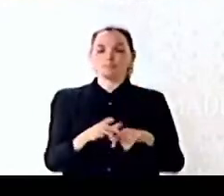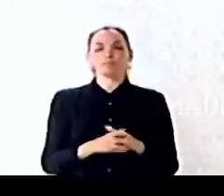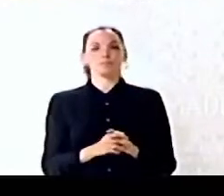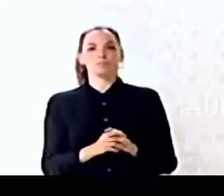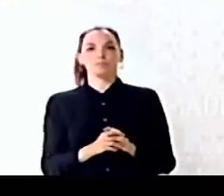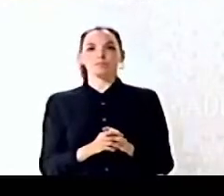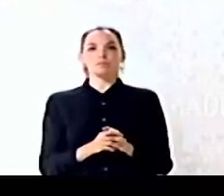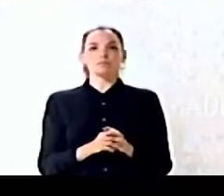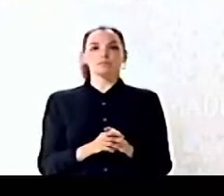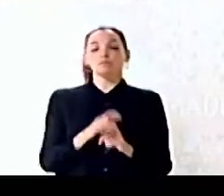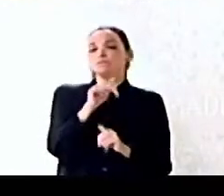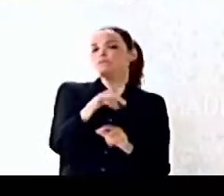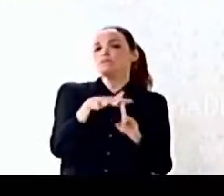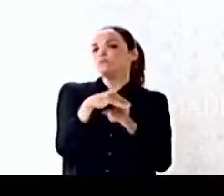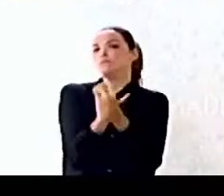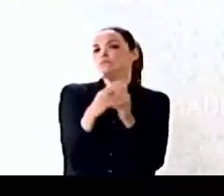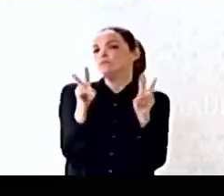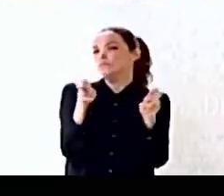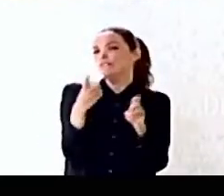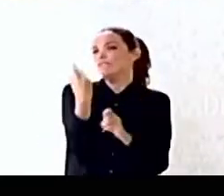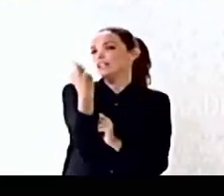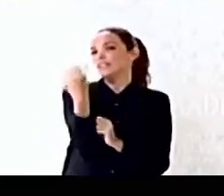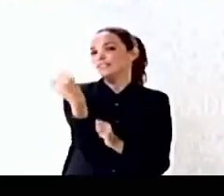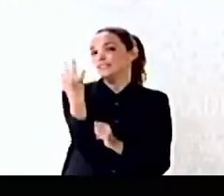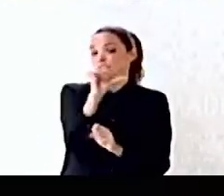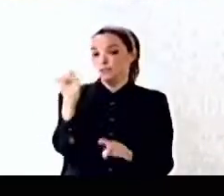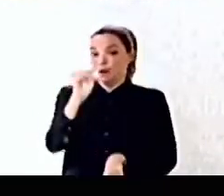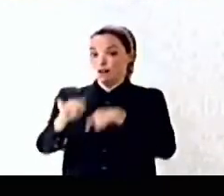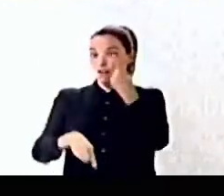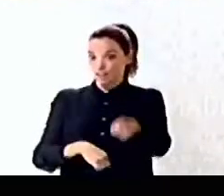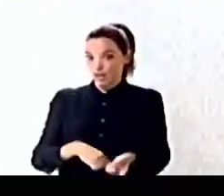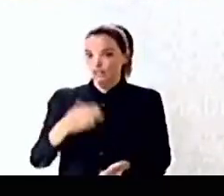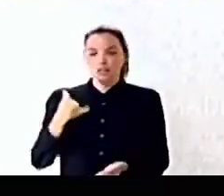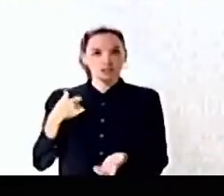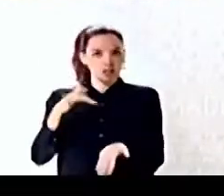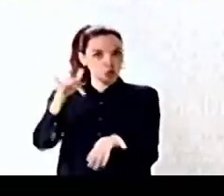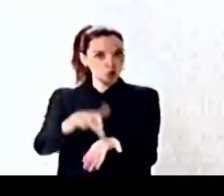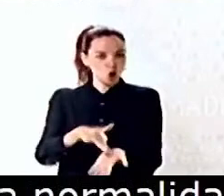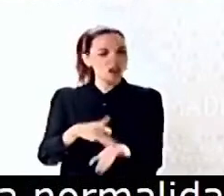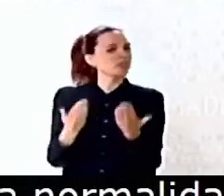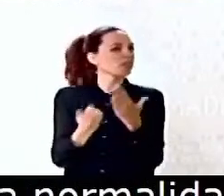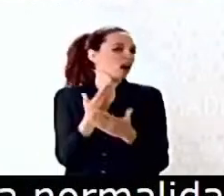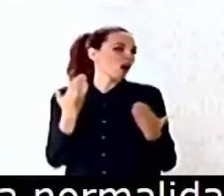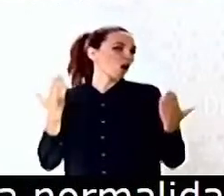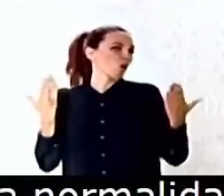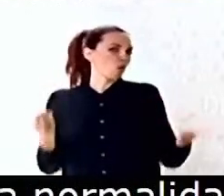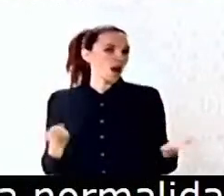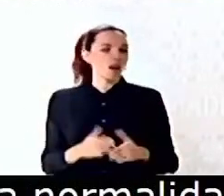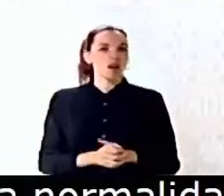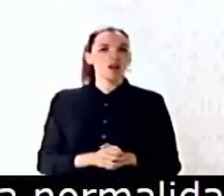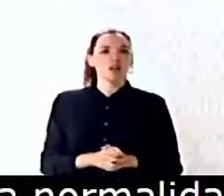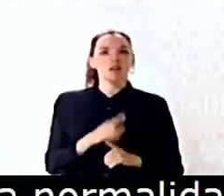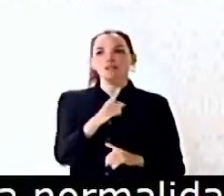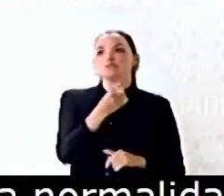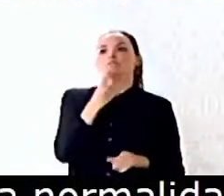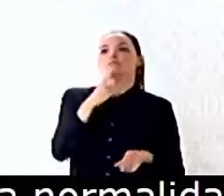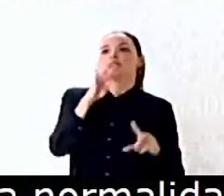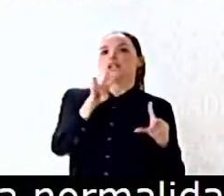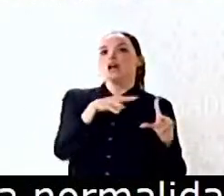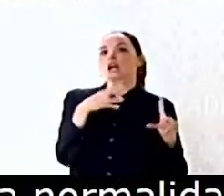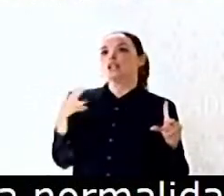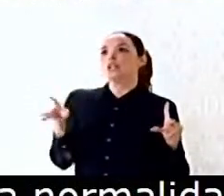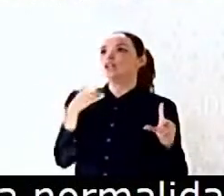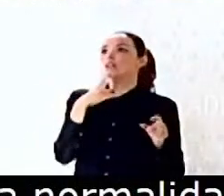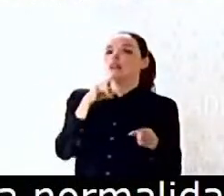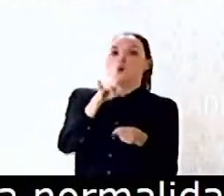para llegar a esa nueva normalidad la semana que viene, que ya es fin de mes, y qué día sería? Porque habla de fin de mes, en principio el calendario hablaba del